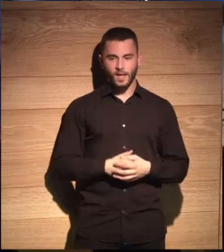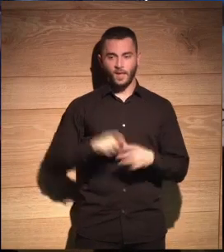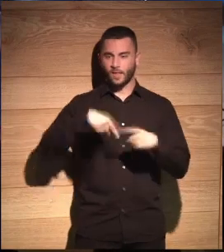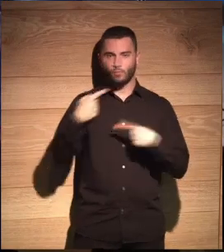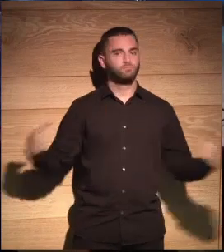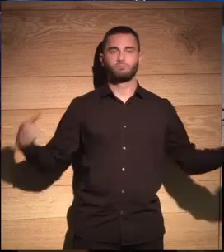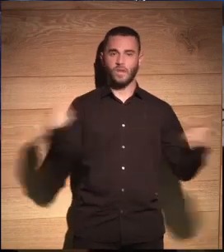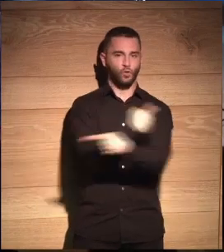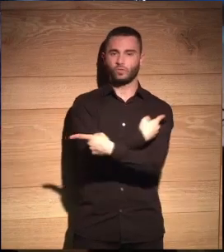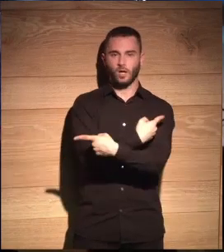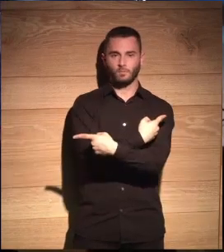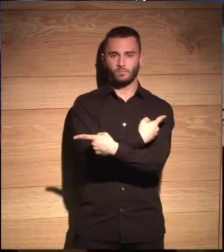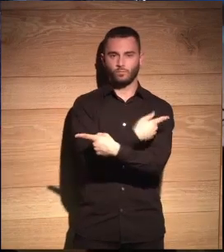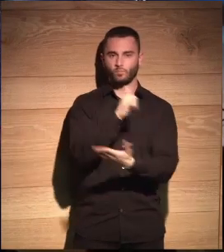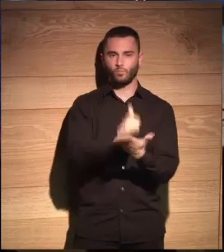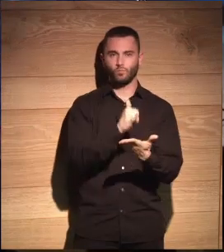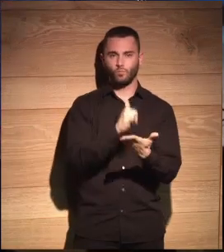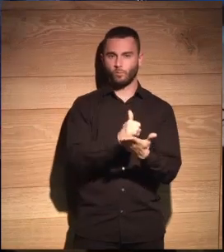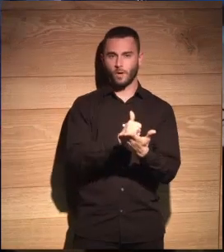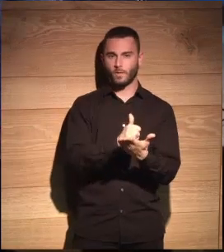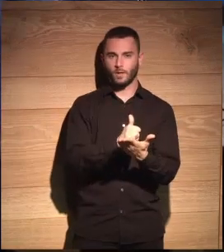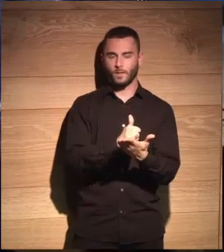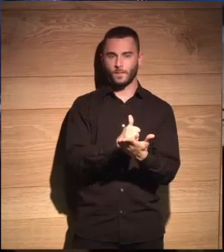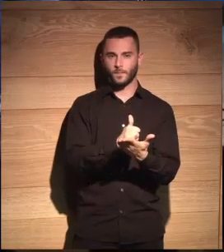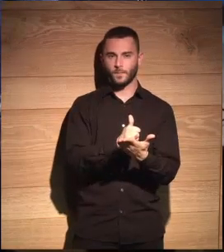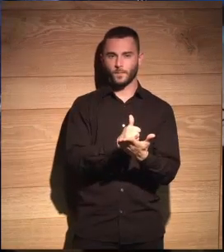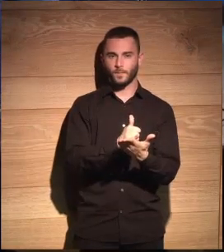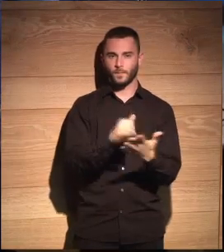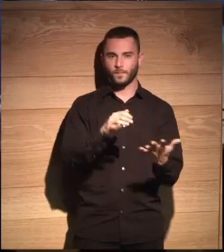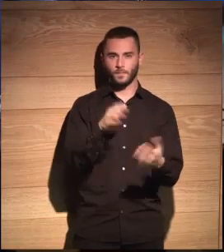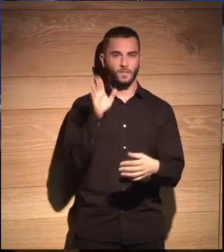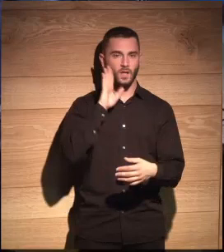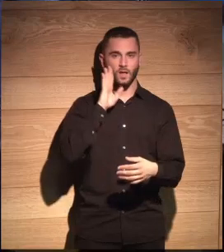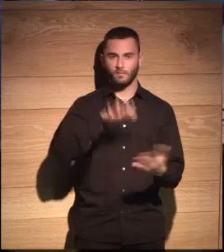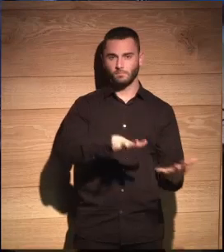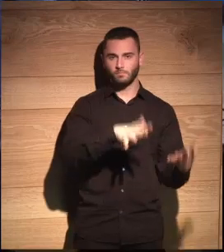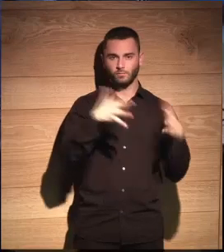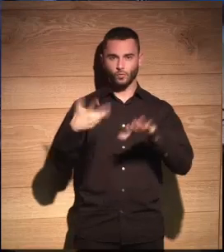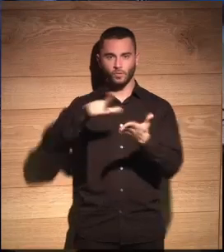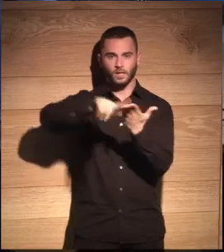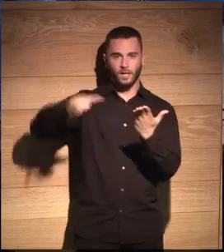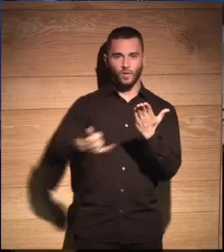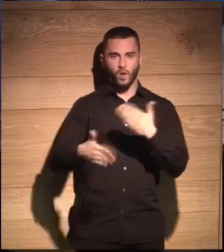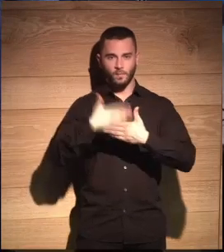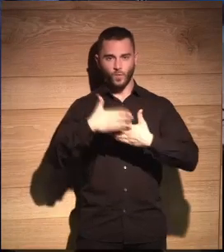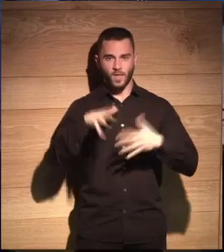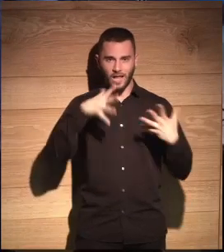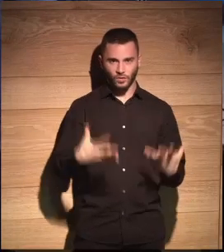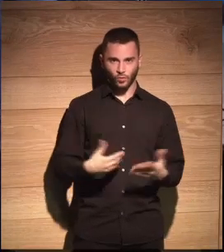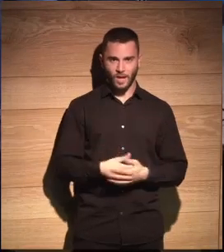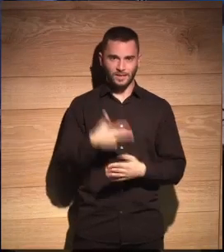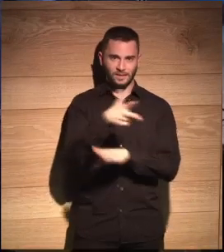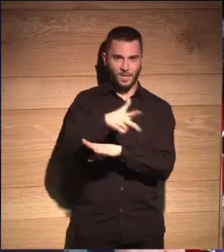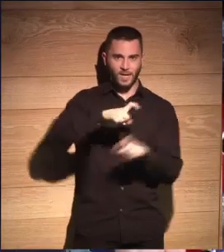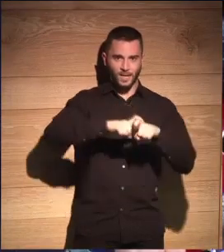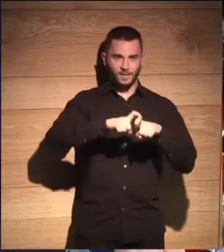todo lo contrario. Hicimos una prueba de trasladar todo eso hacia un lenguaje más actual, un tipo de cámaras más